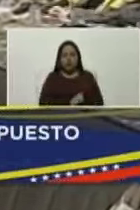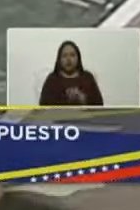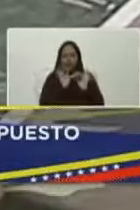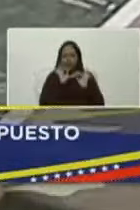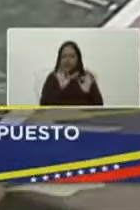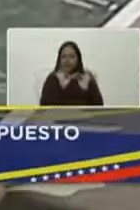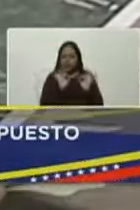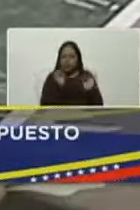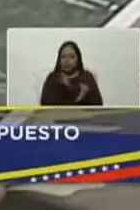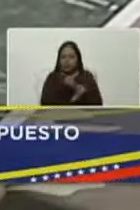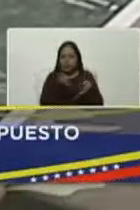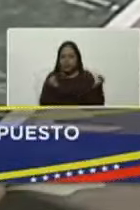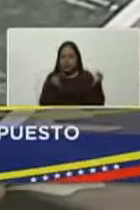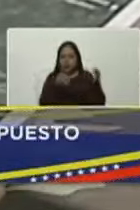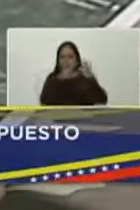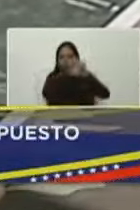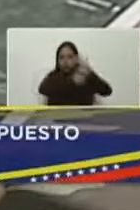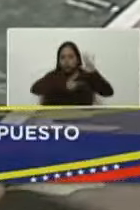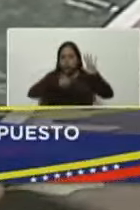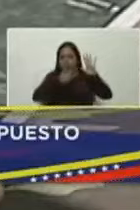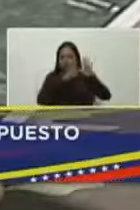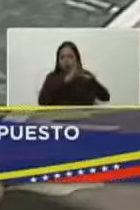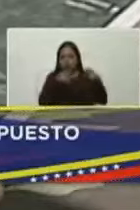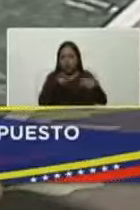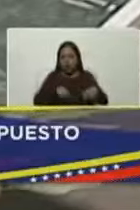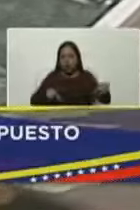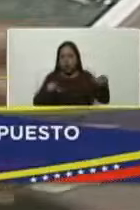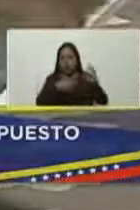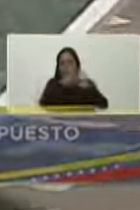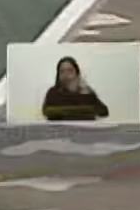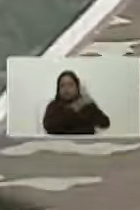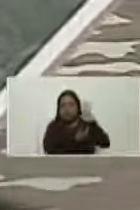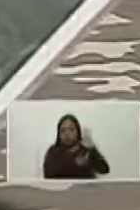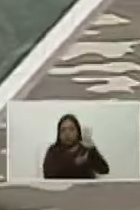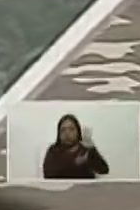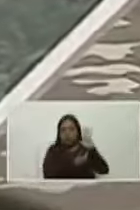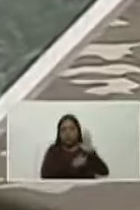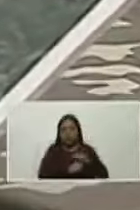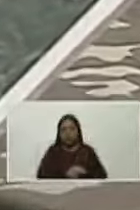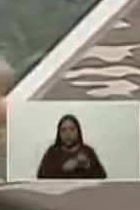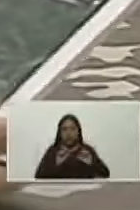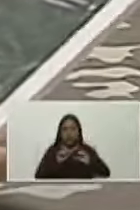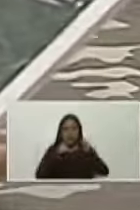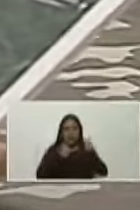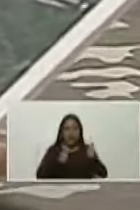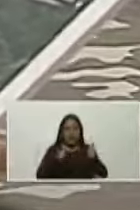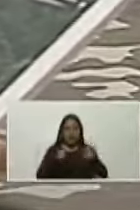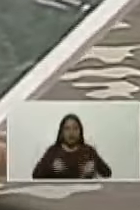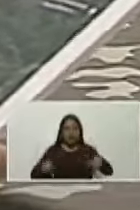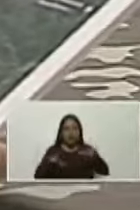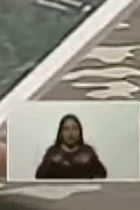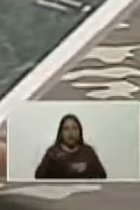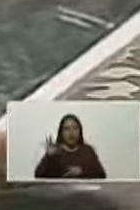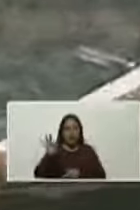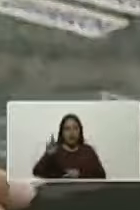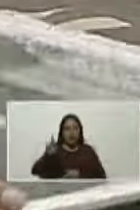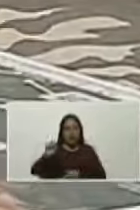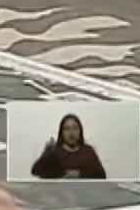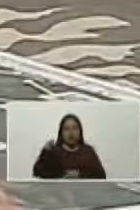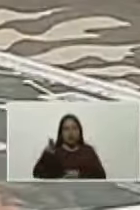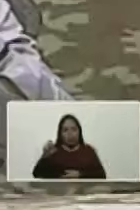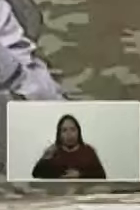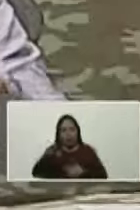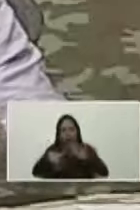explicativo de todo el sector, desde la fragua hasta trinchera. Y